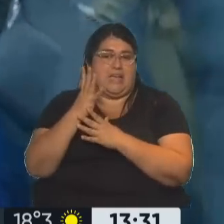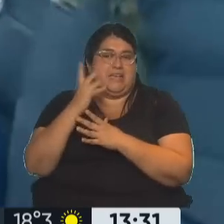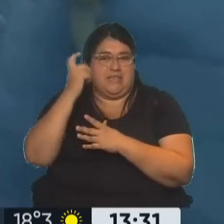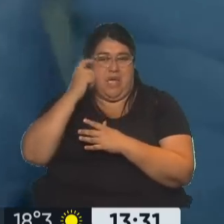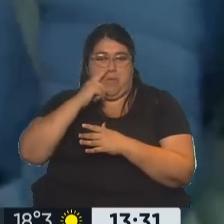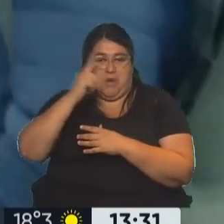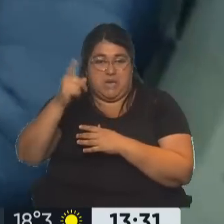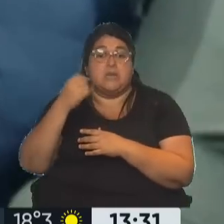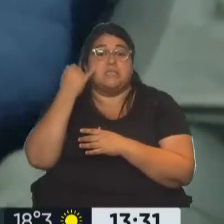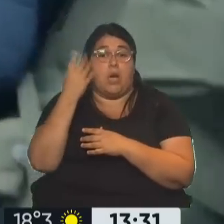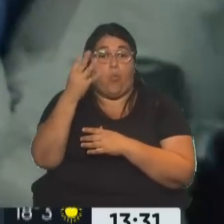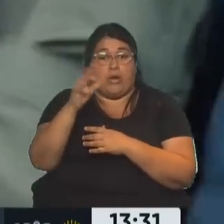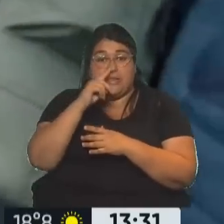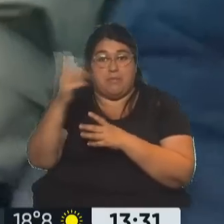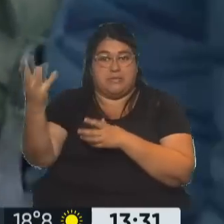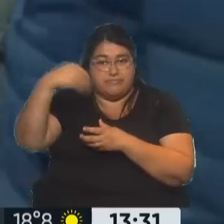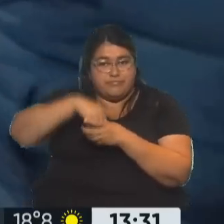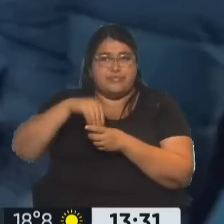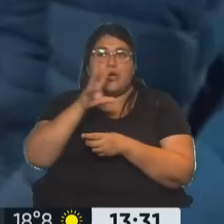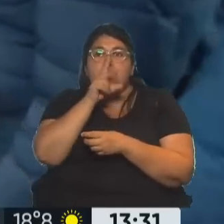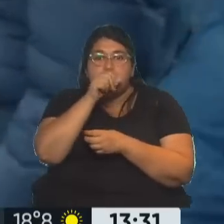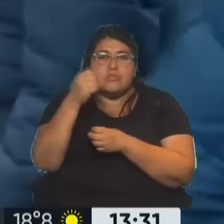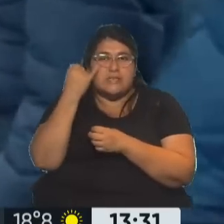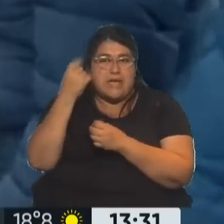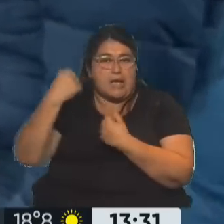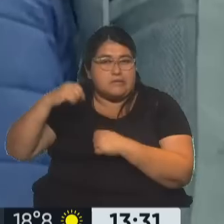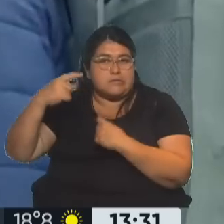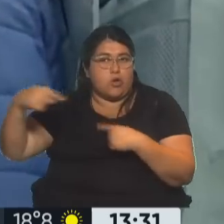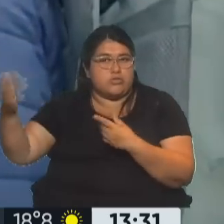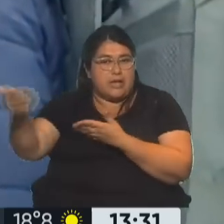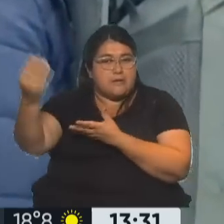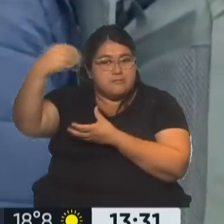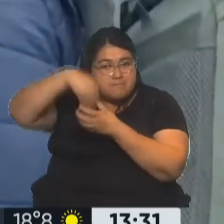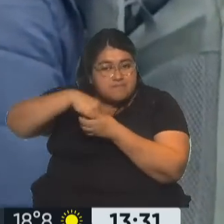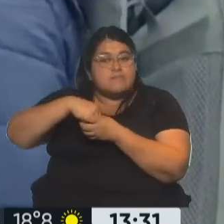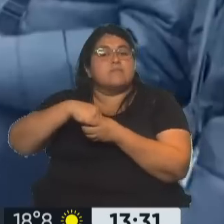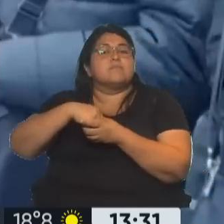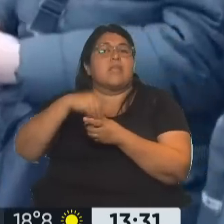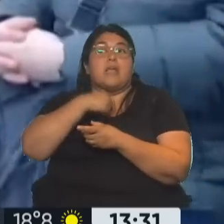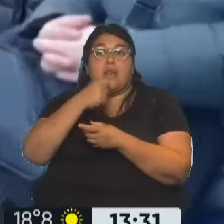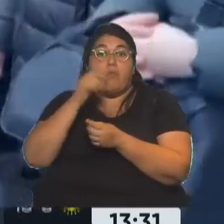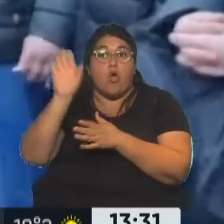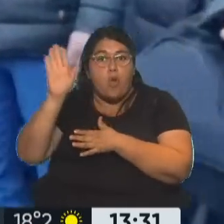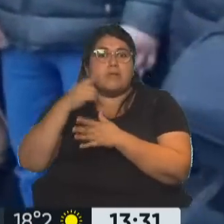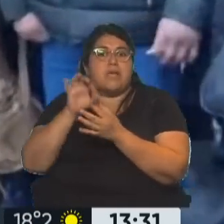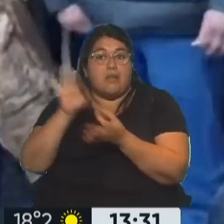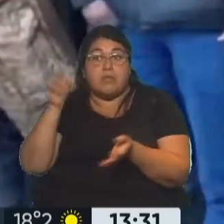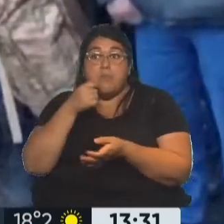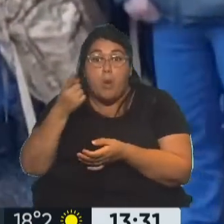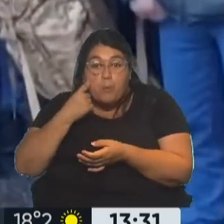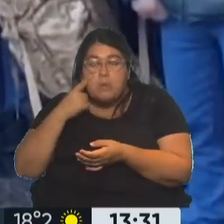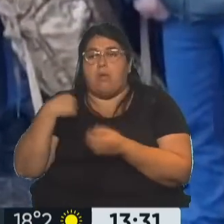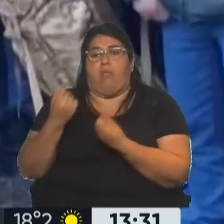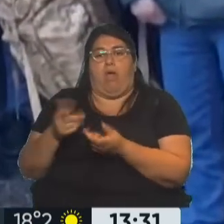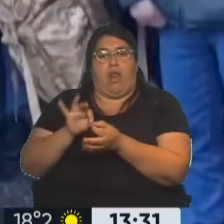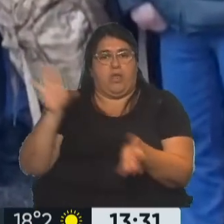convictos reclutados en las cárceles rusas por el propio Prigozhin, a quien se les promete la libertad si logran sobrevivir y que son